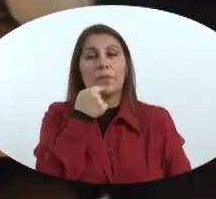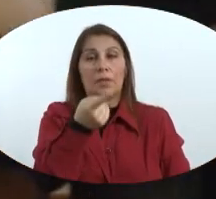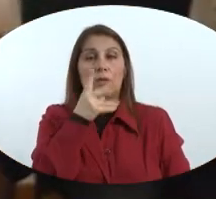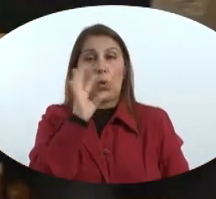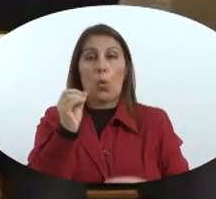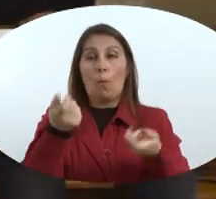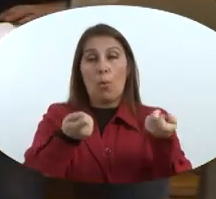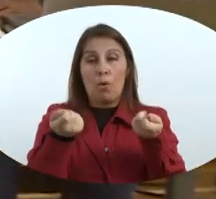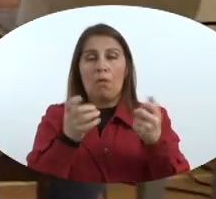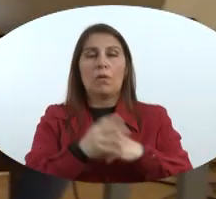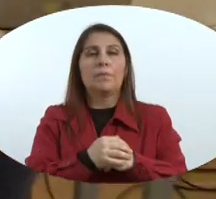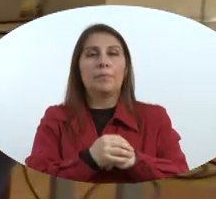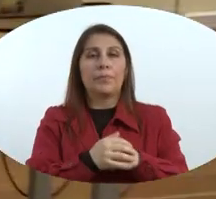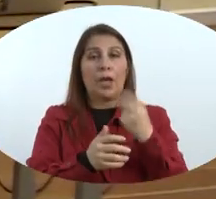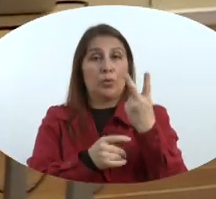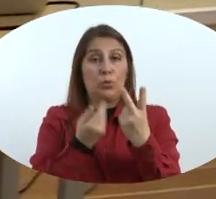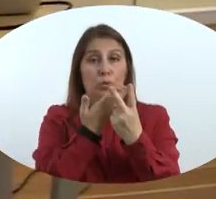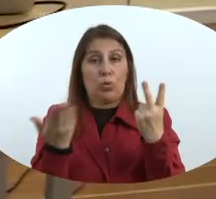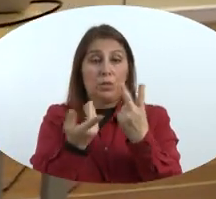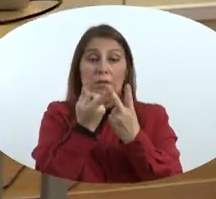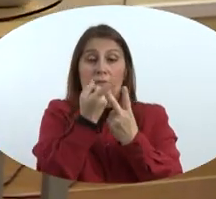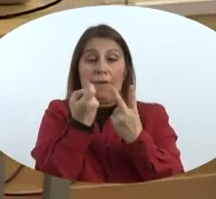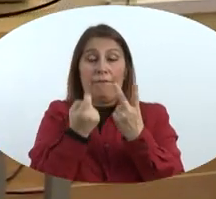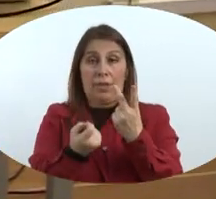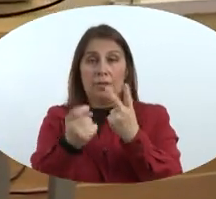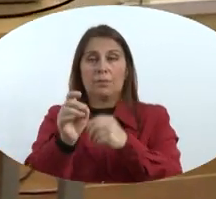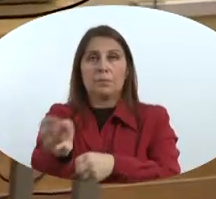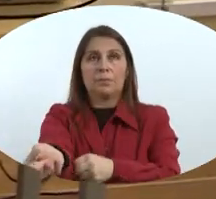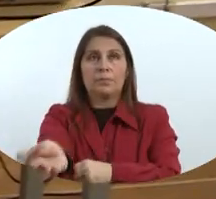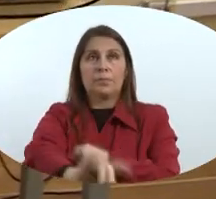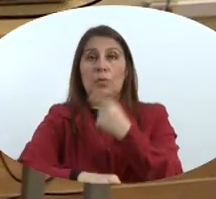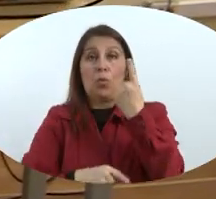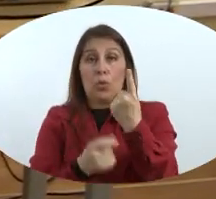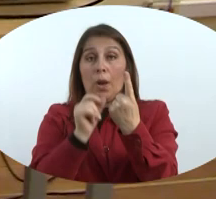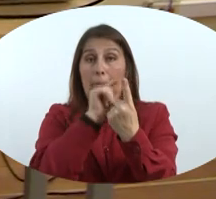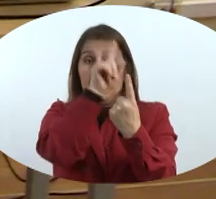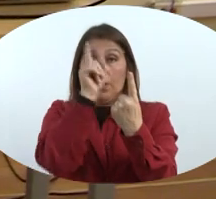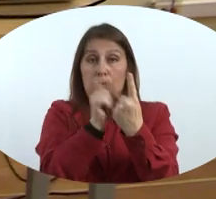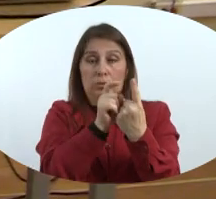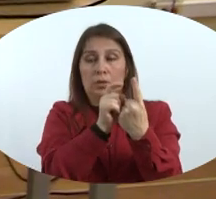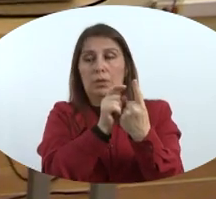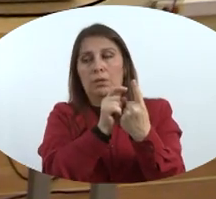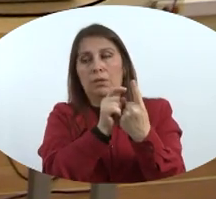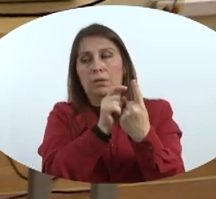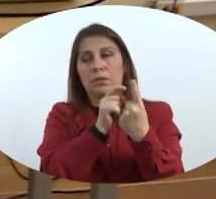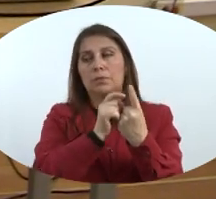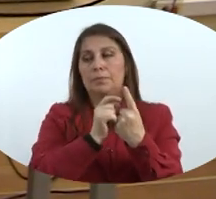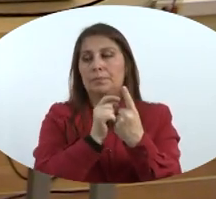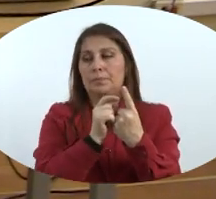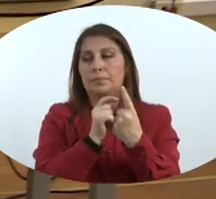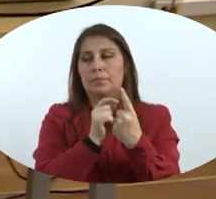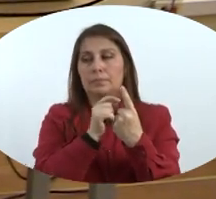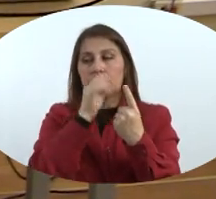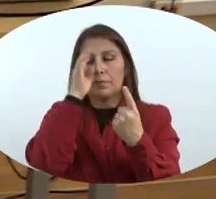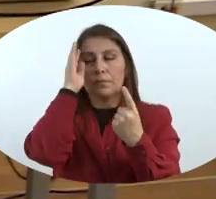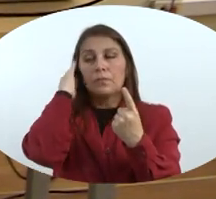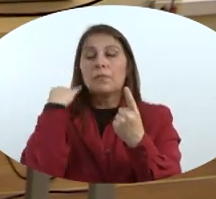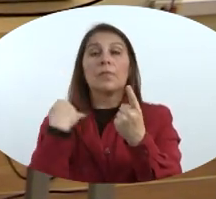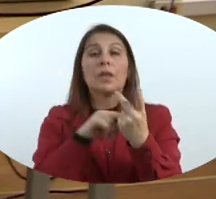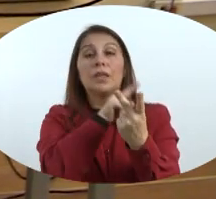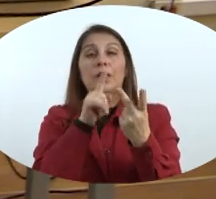las dos cosas que están dos cosas que están en el tintero queda una pregunta y el desarrollo de una pregunta que ha sido muy importante